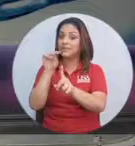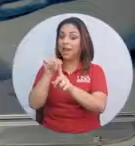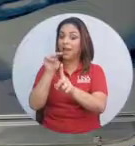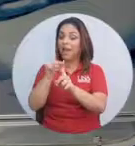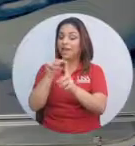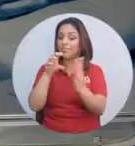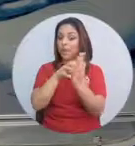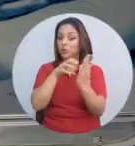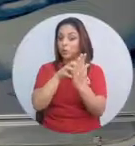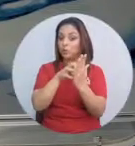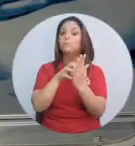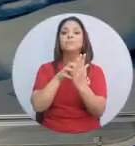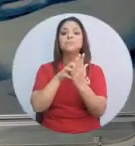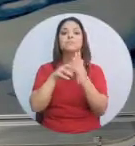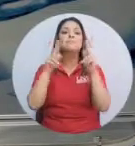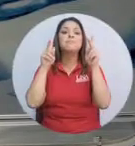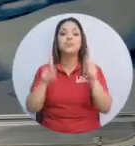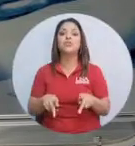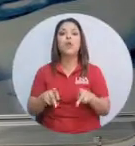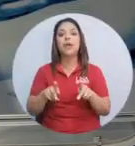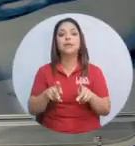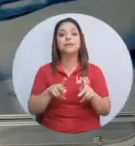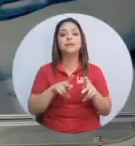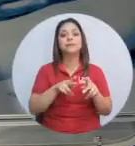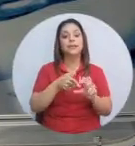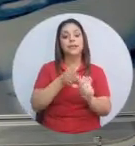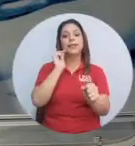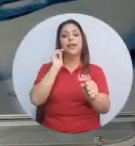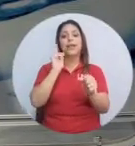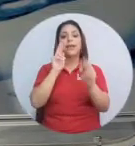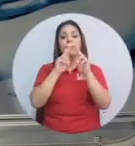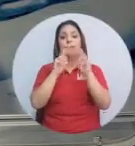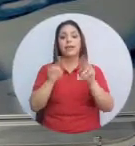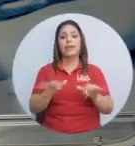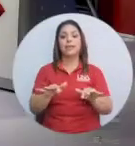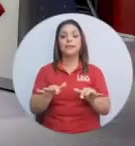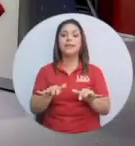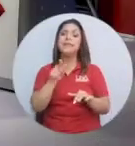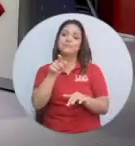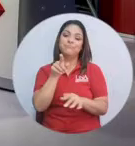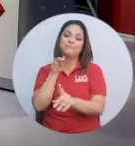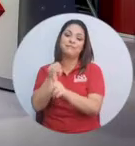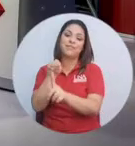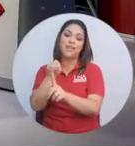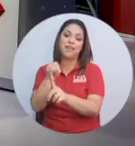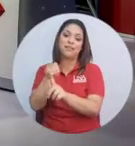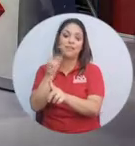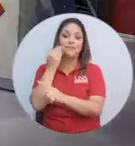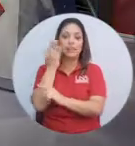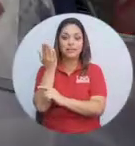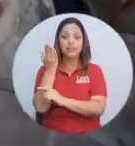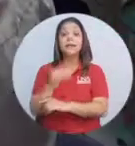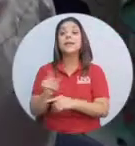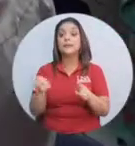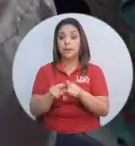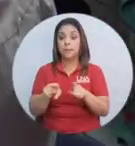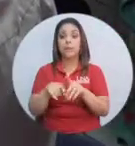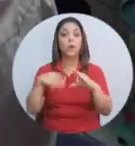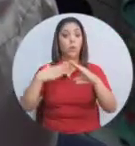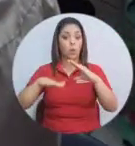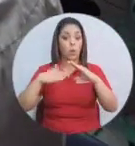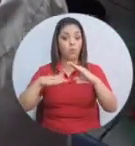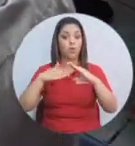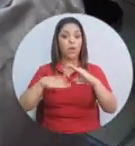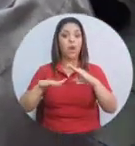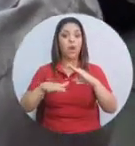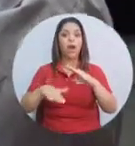resulta que cuando las personas se desconectan, vamos al SMS y le mandamos mensajes de texto. Claro. Usamos el correo electrónico. Antes de